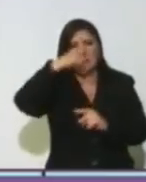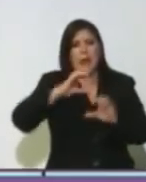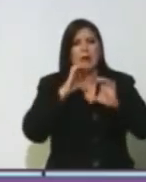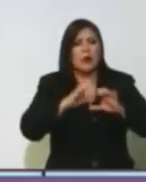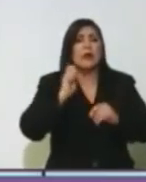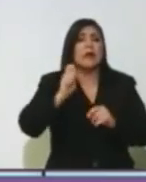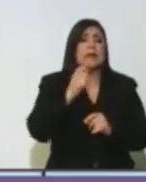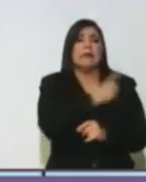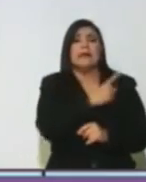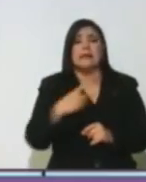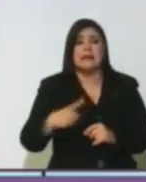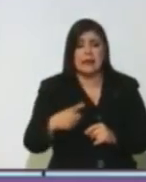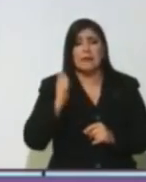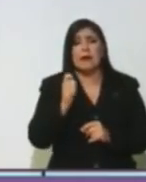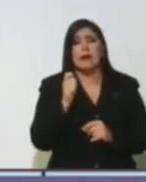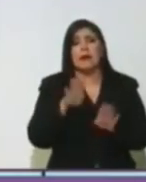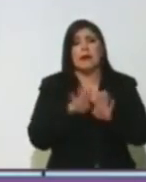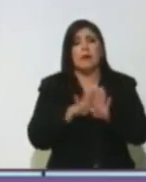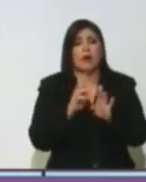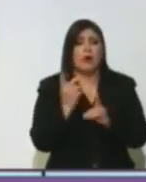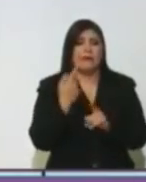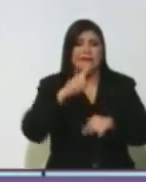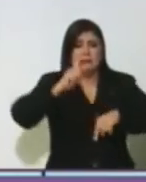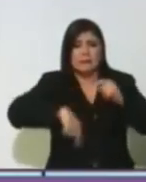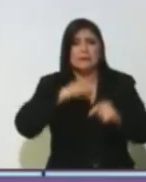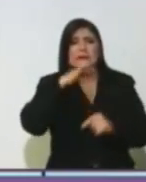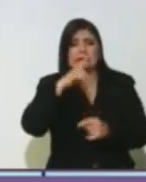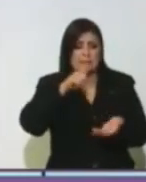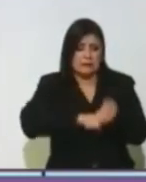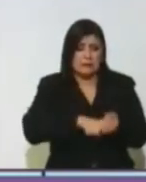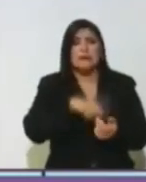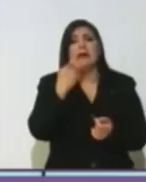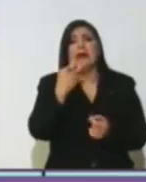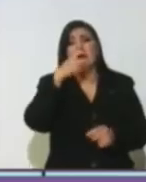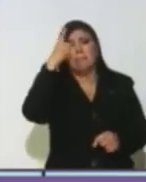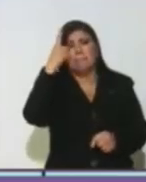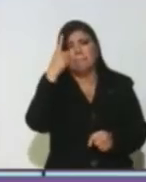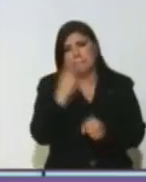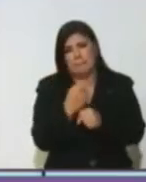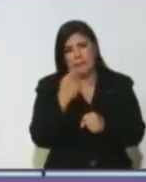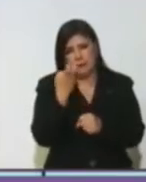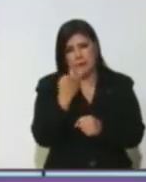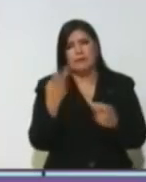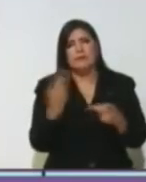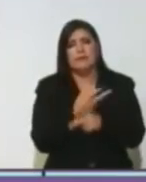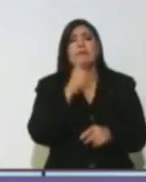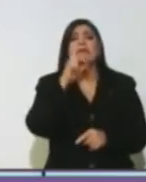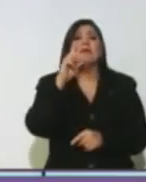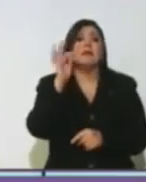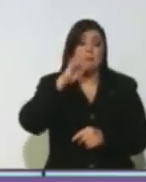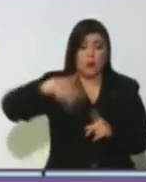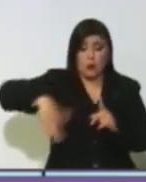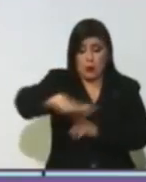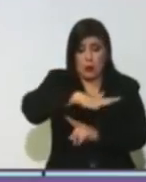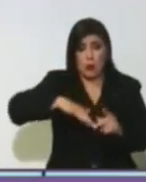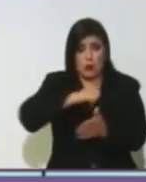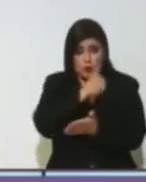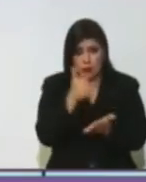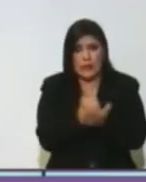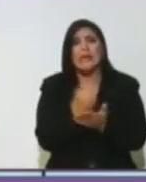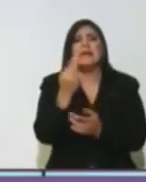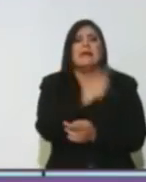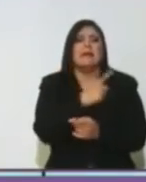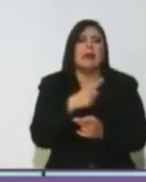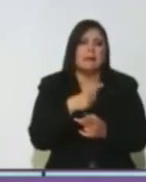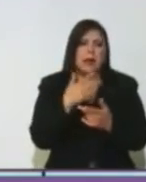corrupción porque eso es lo primero que pasa en nuestra ciudad vamos a hacer de la ciudad un espacio urbánica